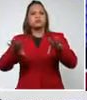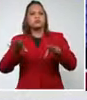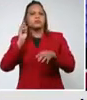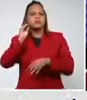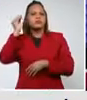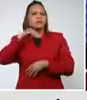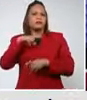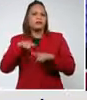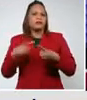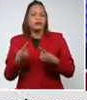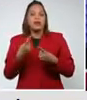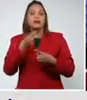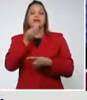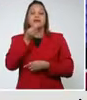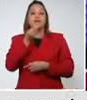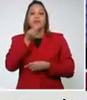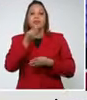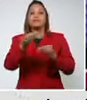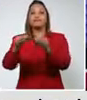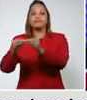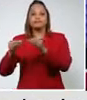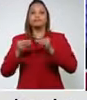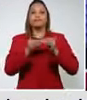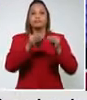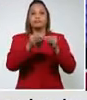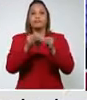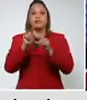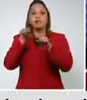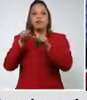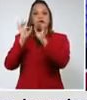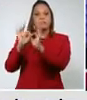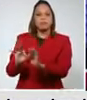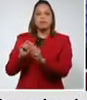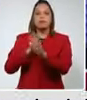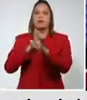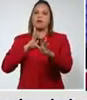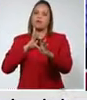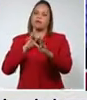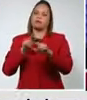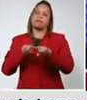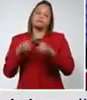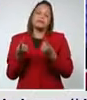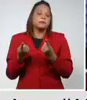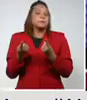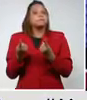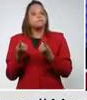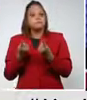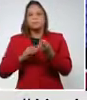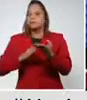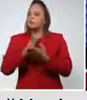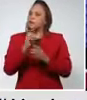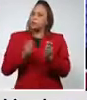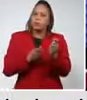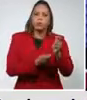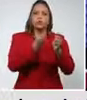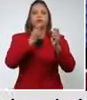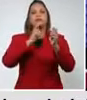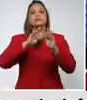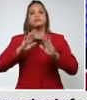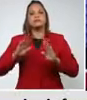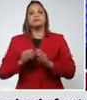las posibilidades de contagio que existen ahí. Pero bueno, vamos a seguir batallando y